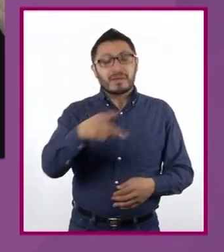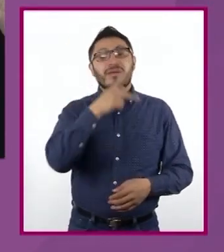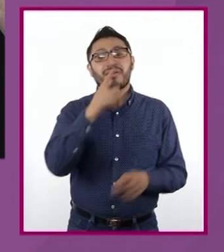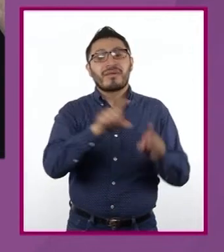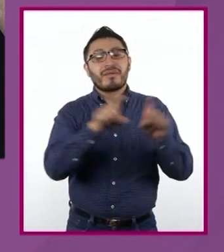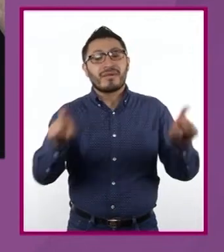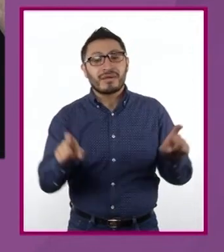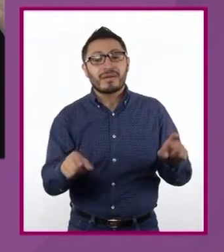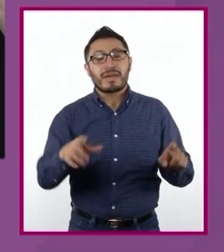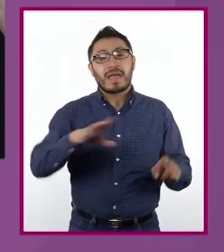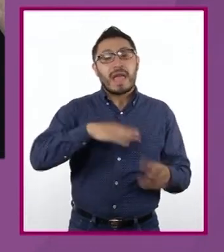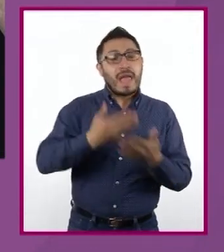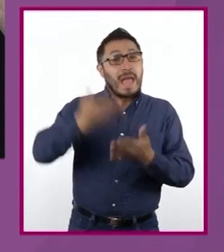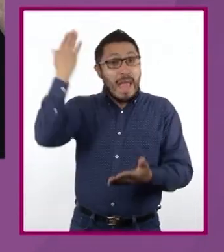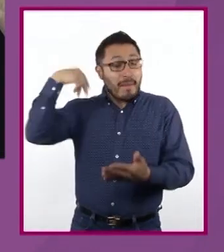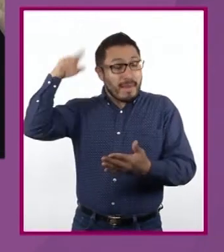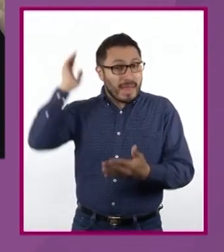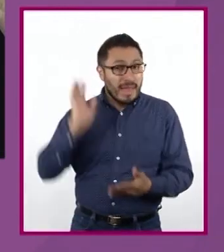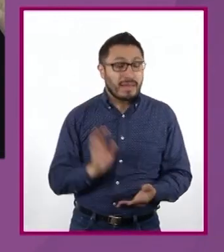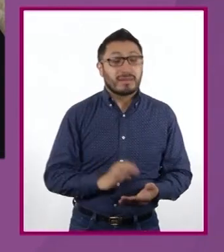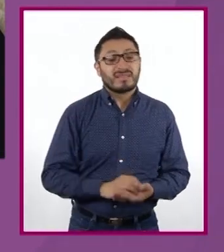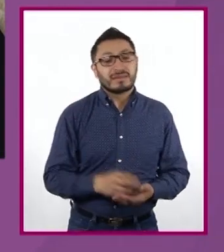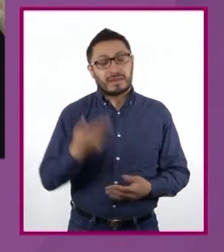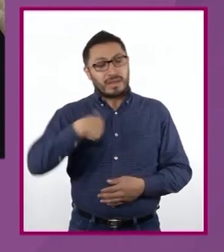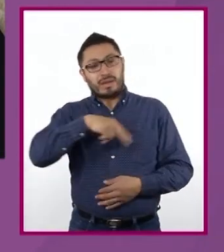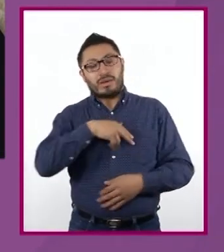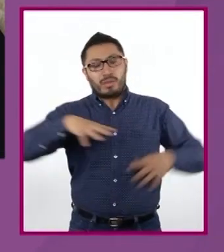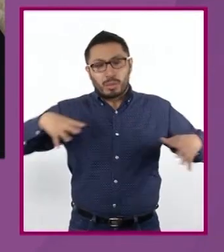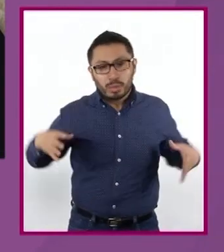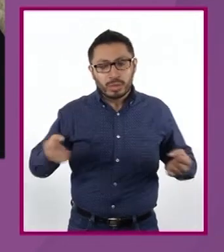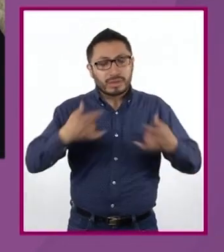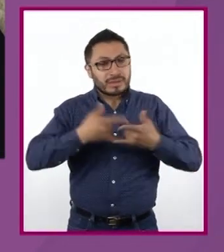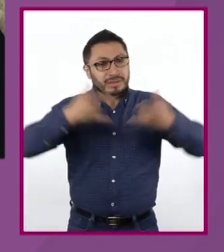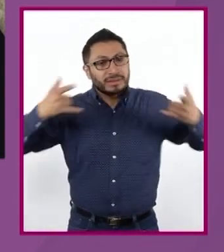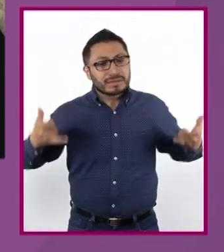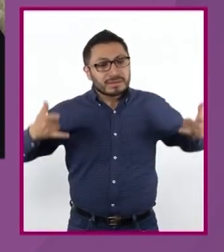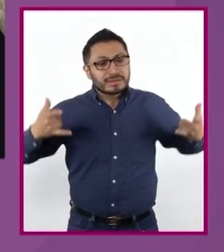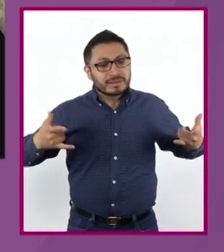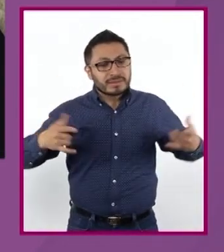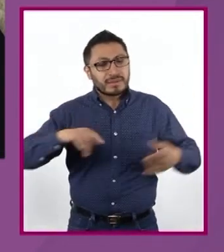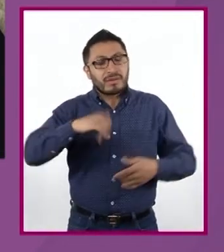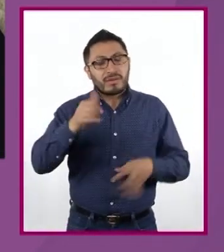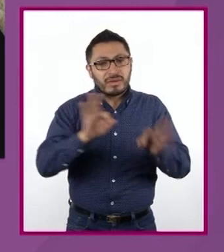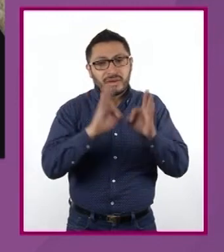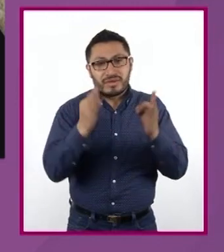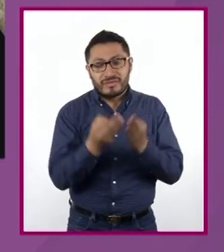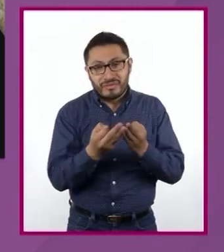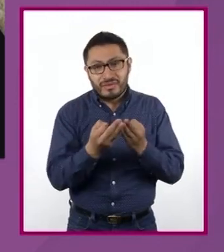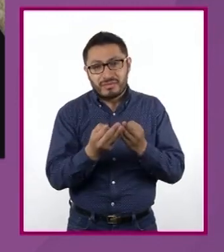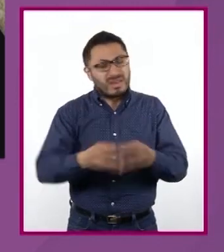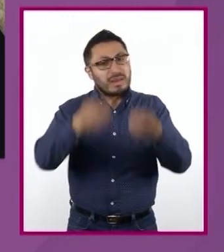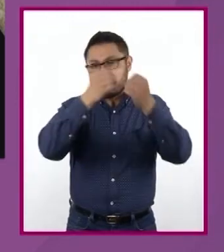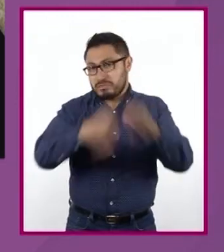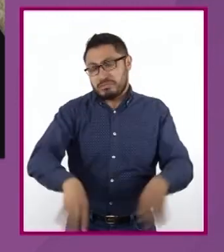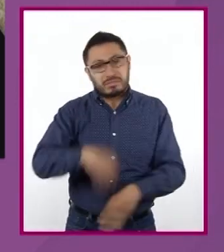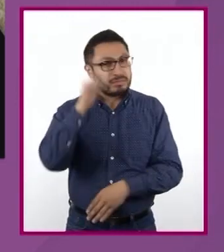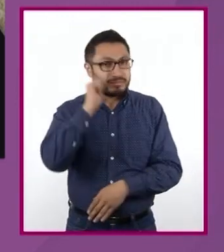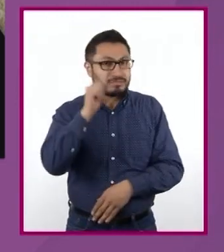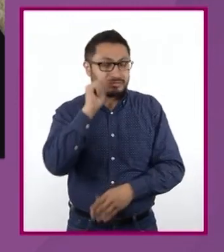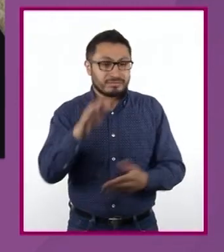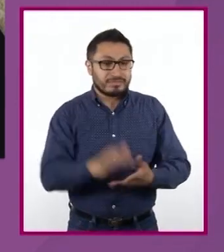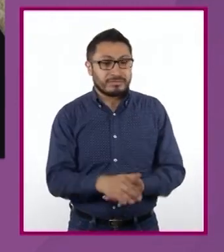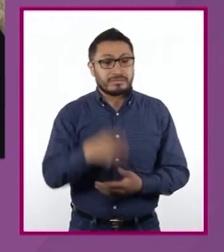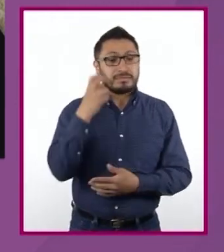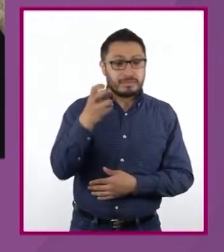frase, había una vez. Nosotros rescatamos historias que de otra forma se hubiesen perdido para siempre.